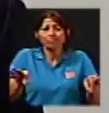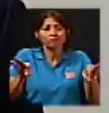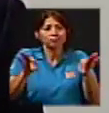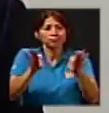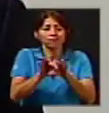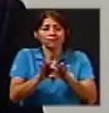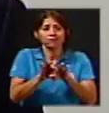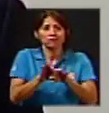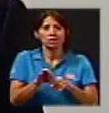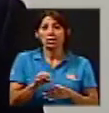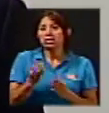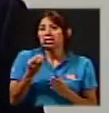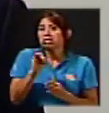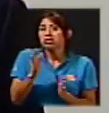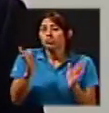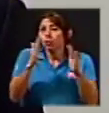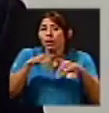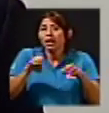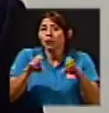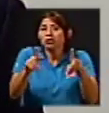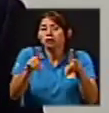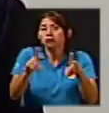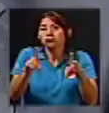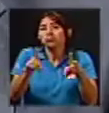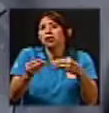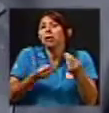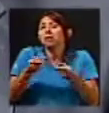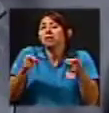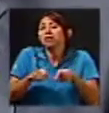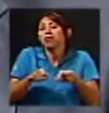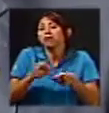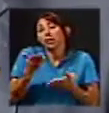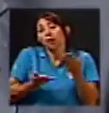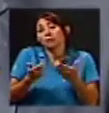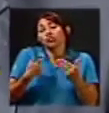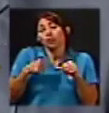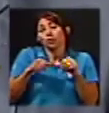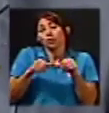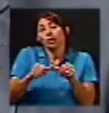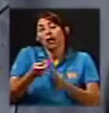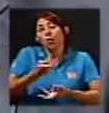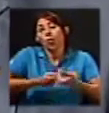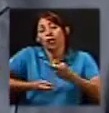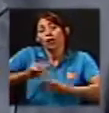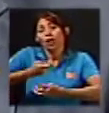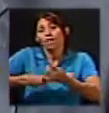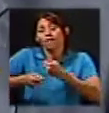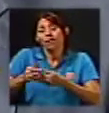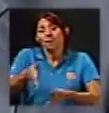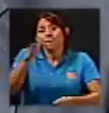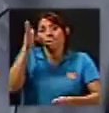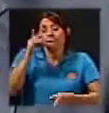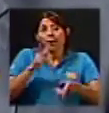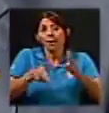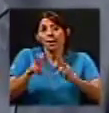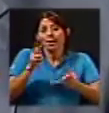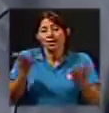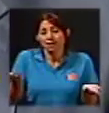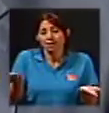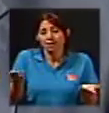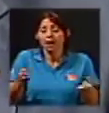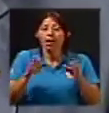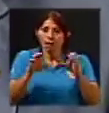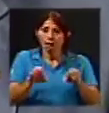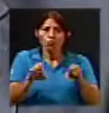no hubiera sido la educación, yo seguiría ahí en Palmares a la larga cogiendo café. Es decir, la educación permite